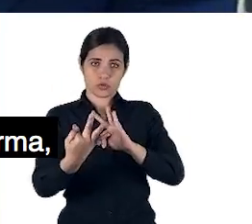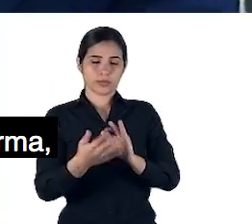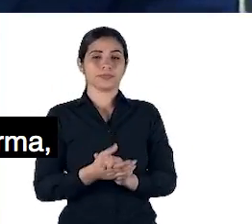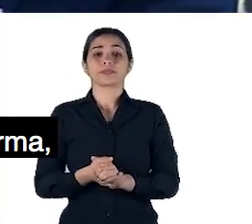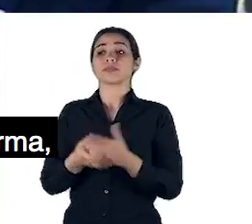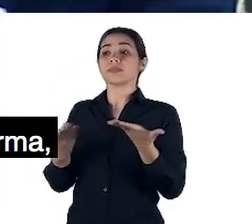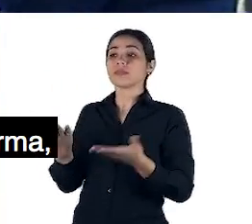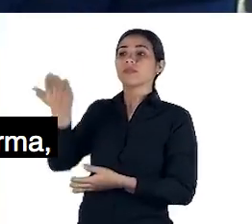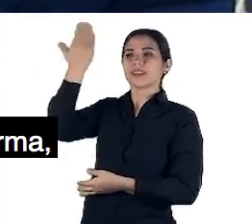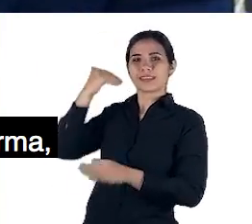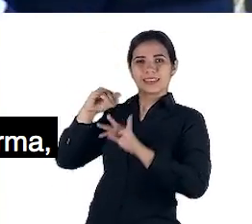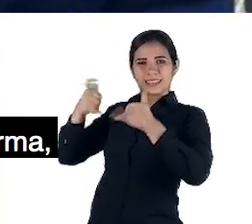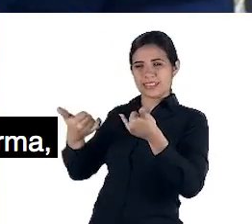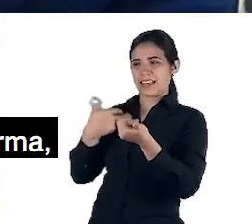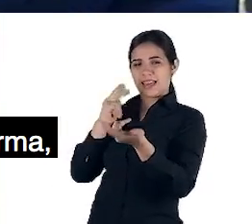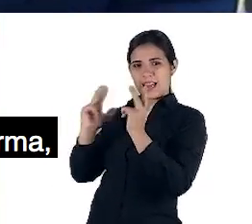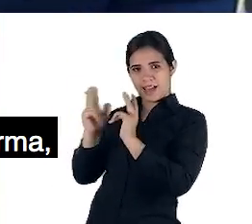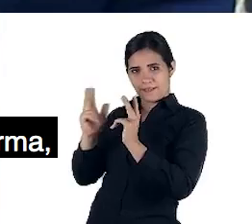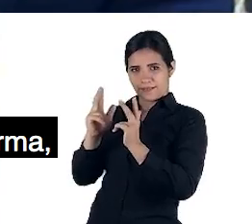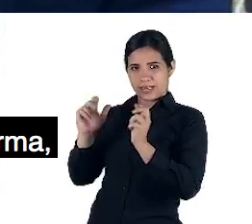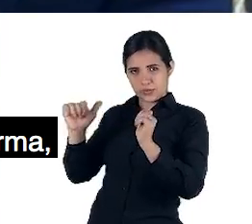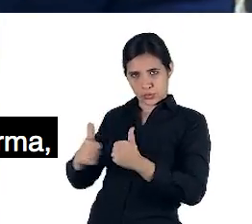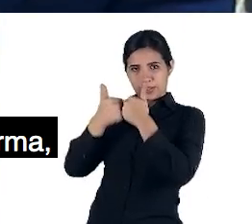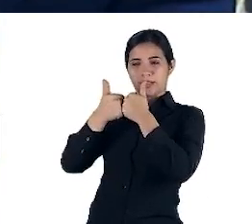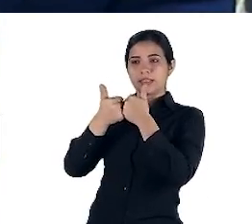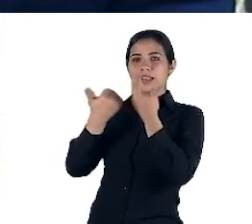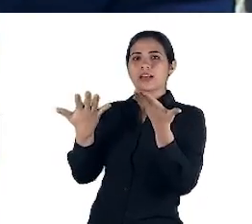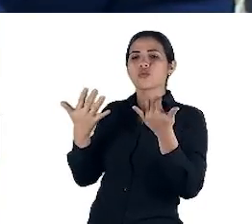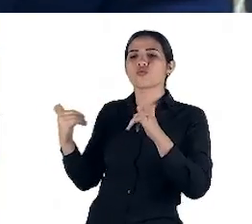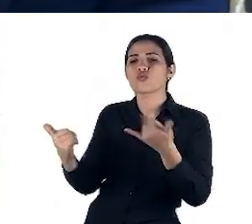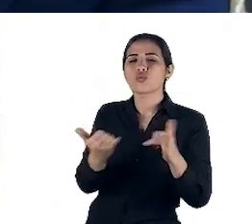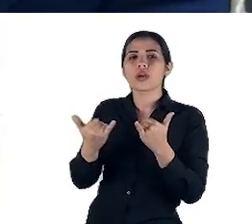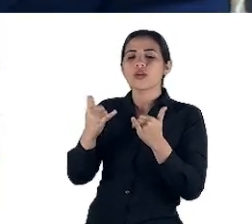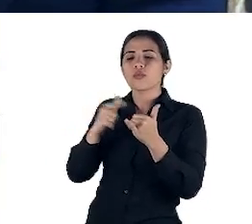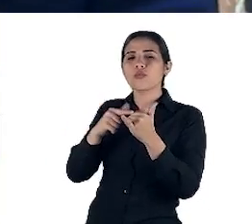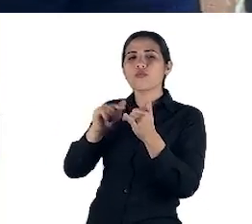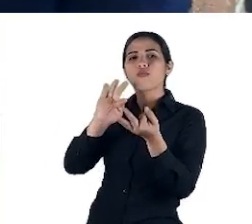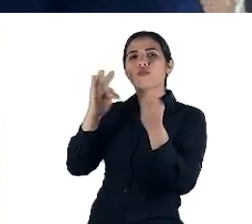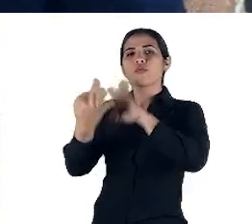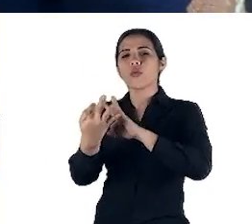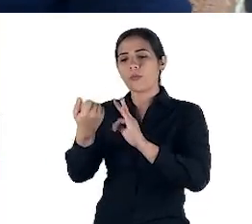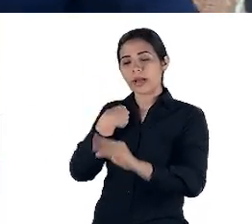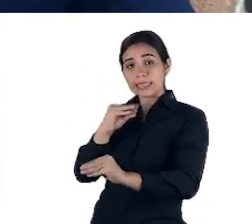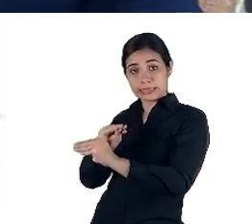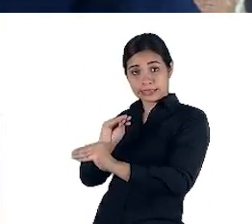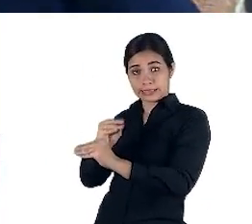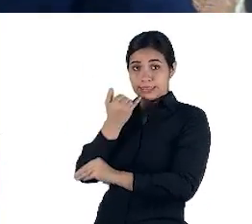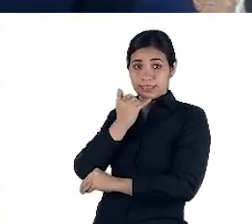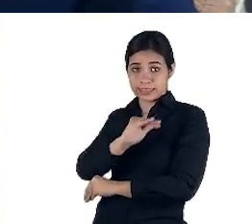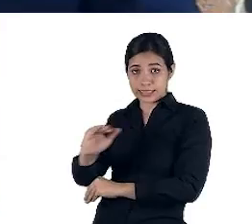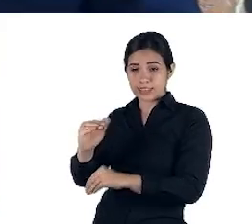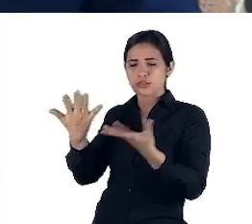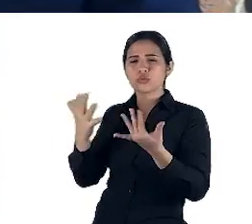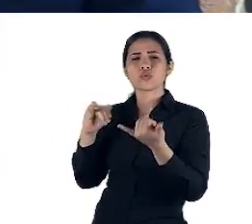el encuentro pasado acerca de el juego de alguna forma como método de enseñanza. Y a través del juego, ¿qué le